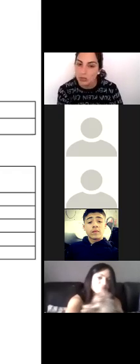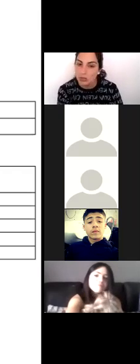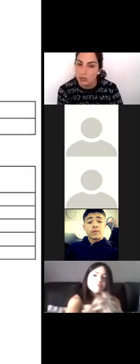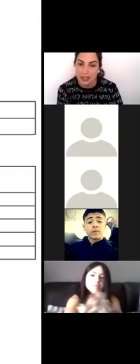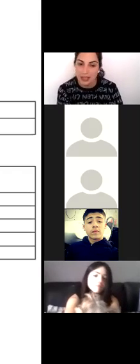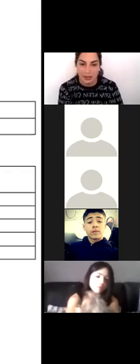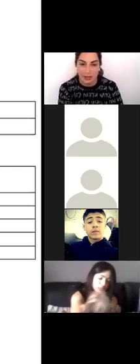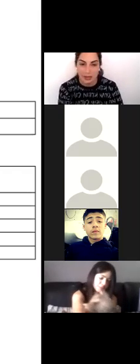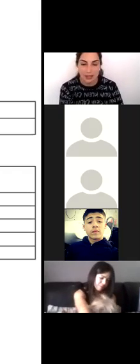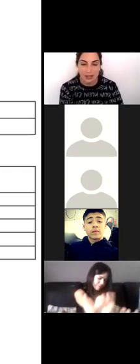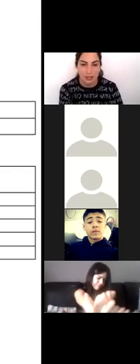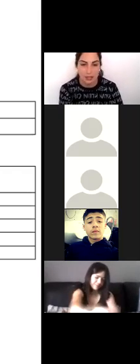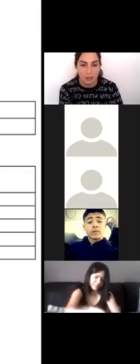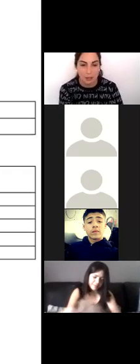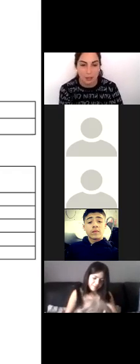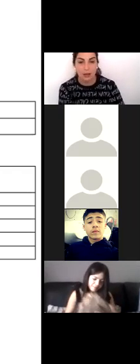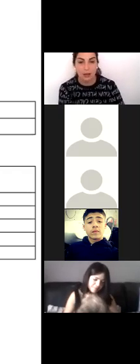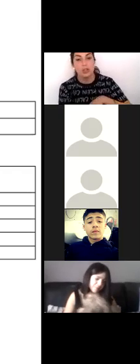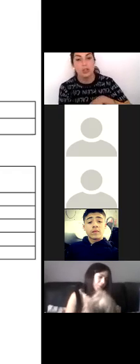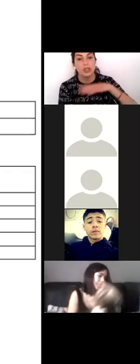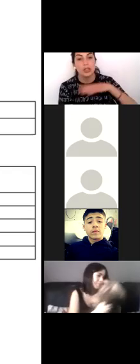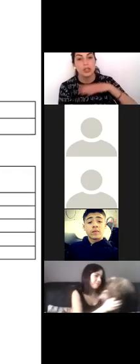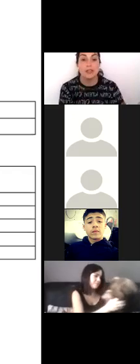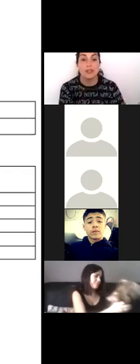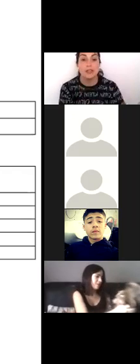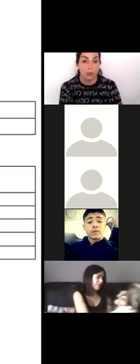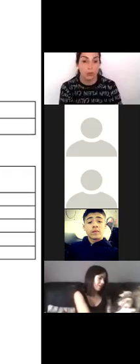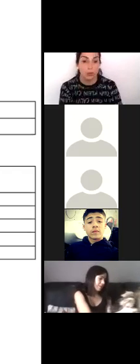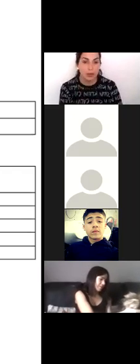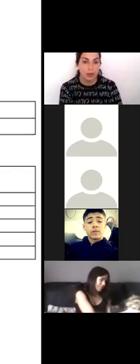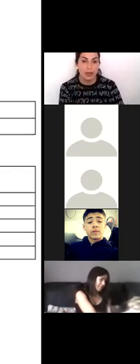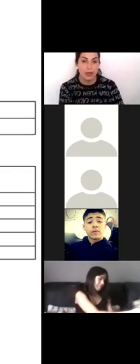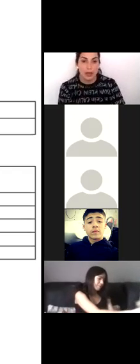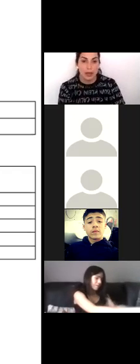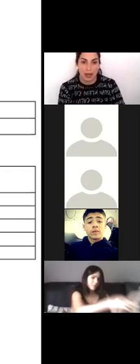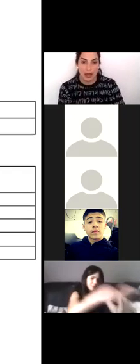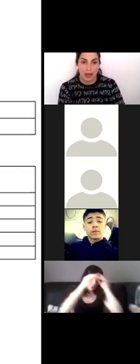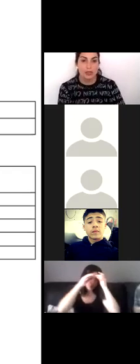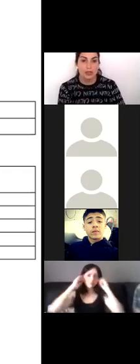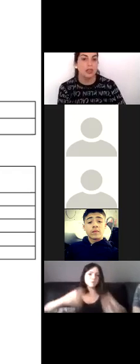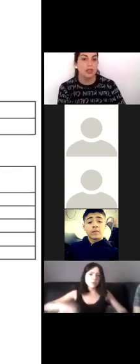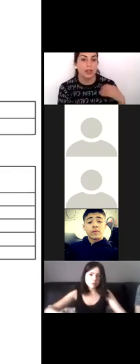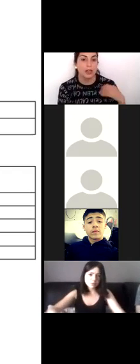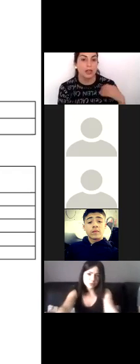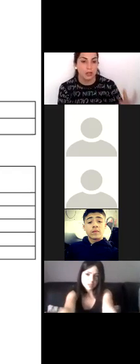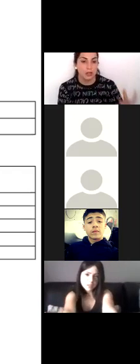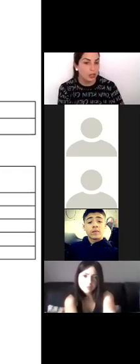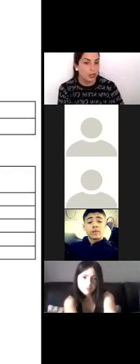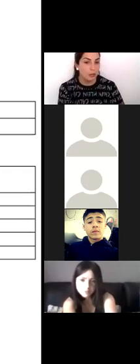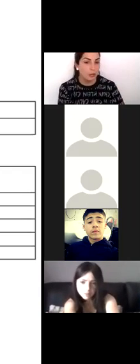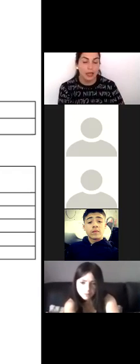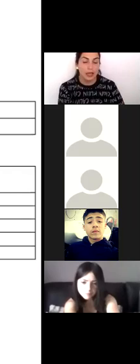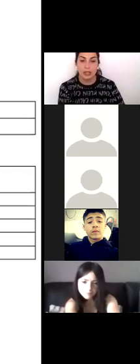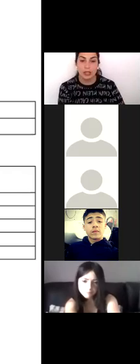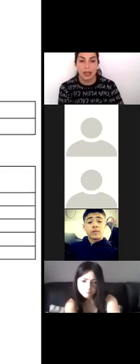más que eso va a ser la parte de desarrollo de la prueba. Toda la parte de selección múltiple va a hablar sobre las reflexiones de